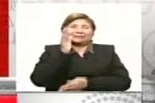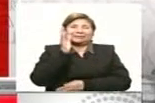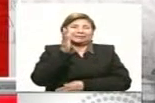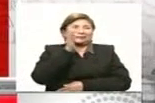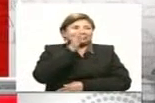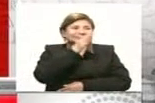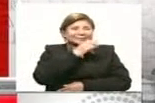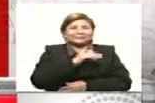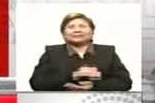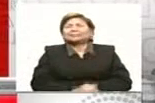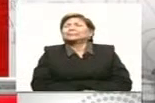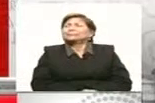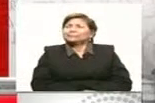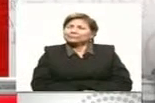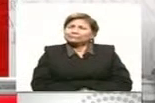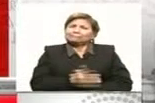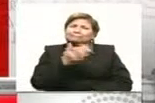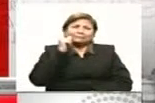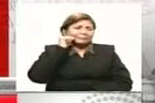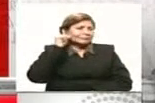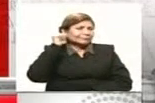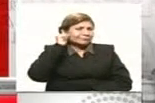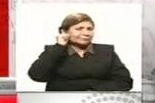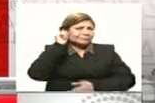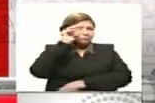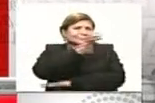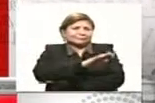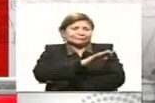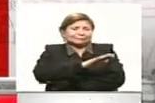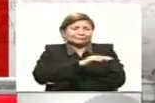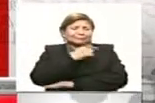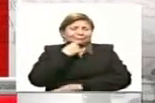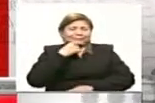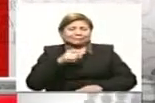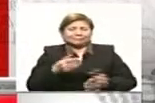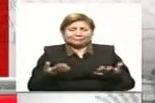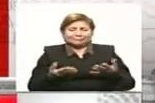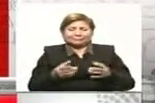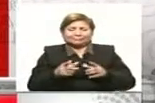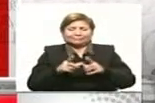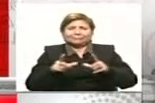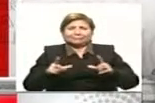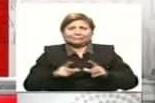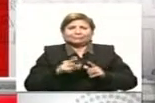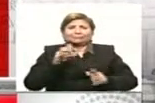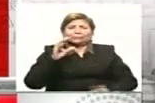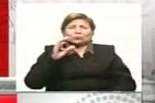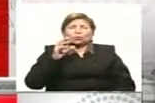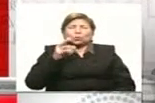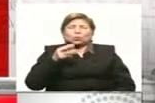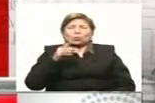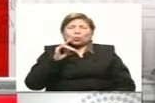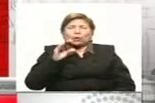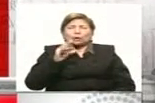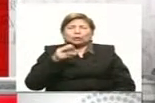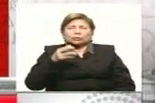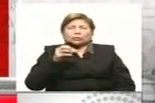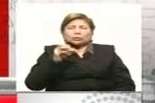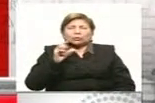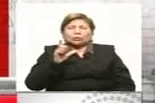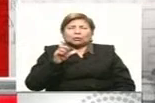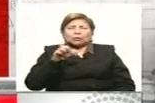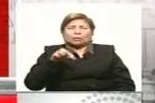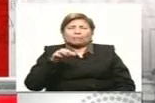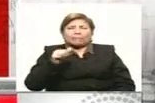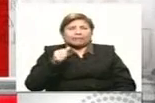representación. Señor ministro, ayer por la tarde he estado en el distrito de Huachocolpa.